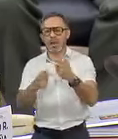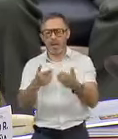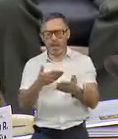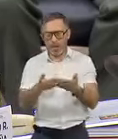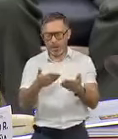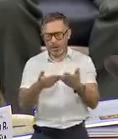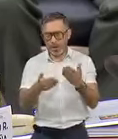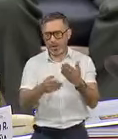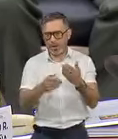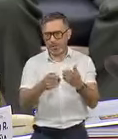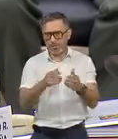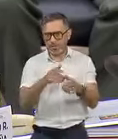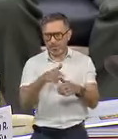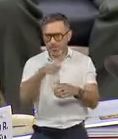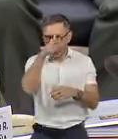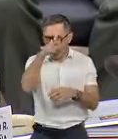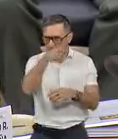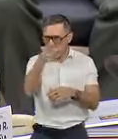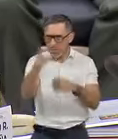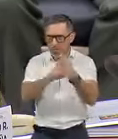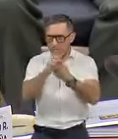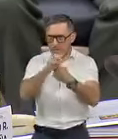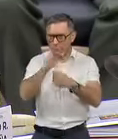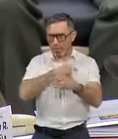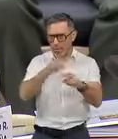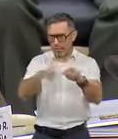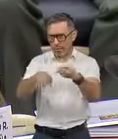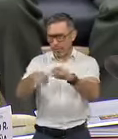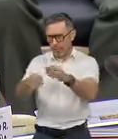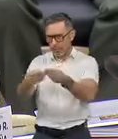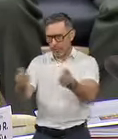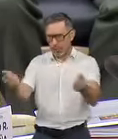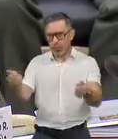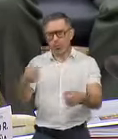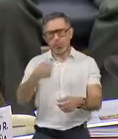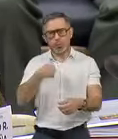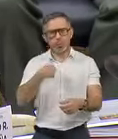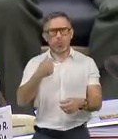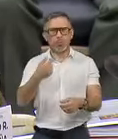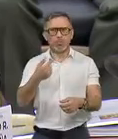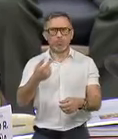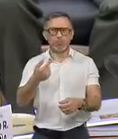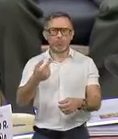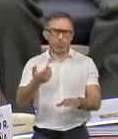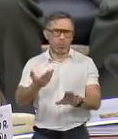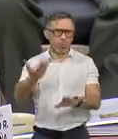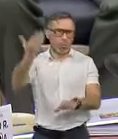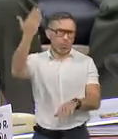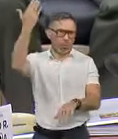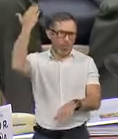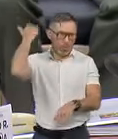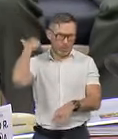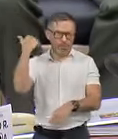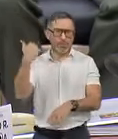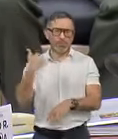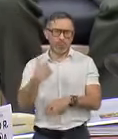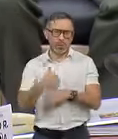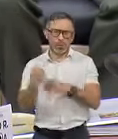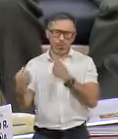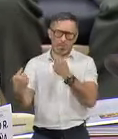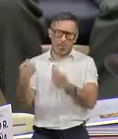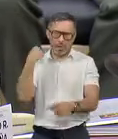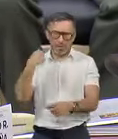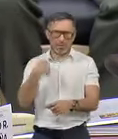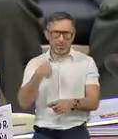estamos observando. Yo aquí estuve hace mucho tiempo acusado injusta y falsamente de violencia